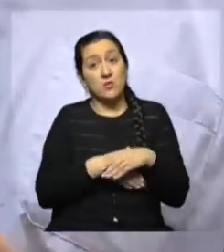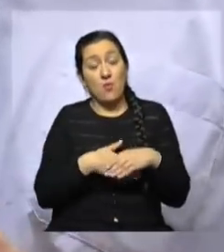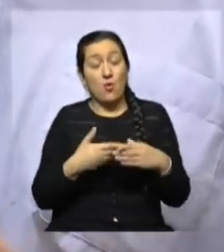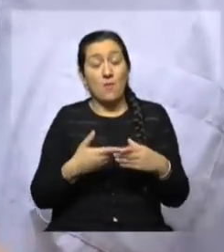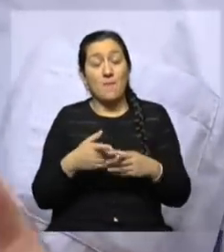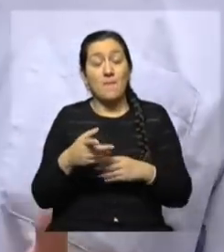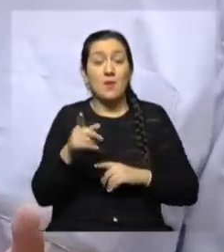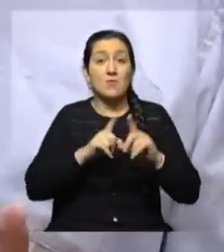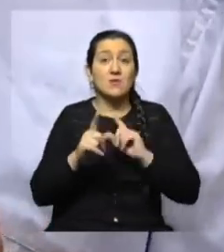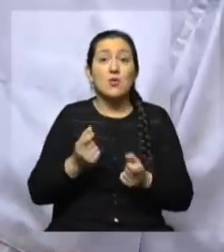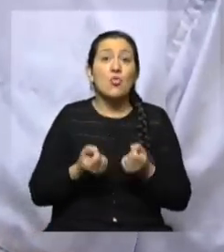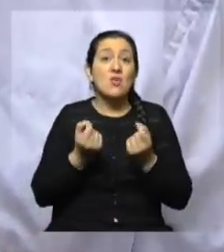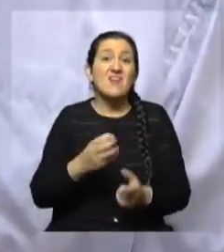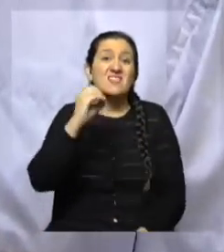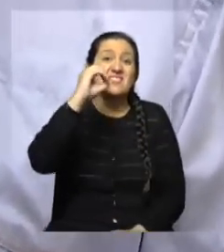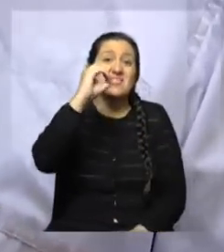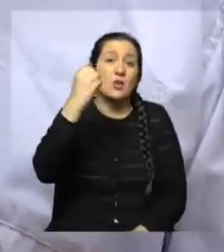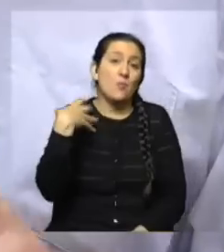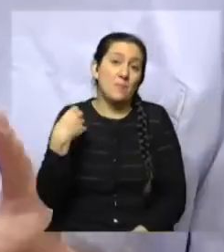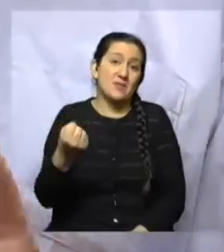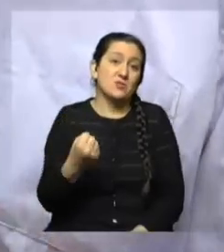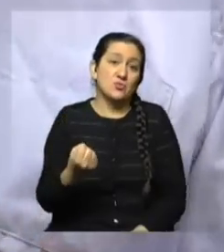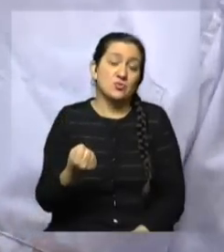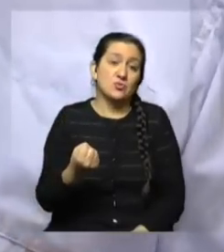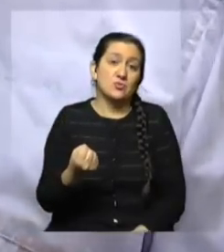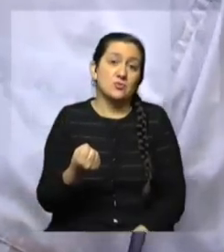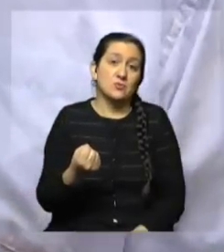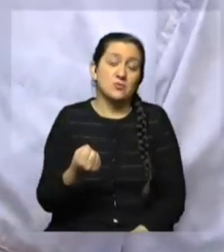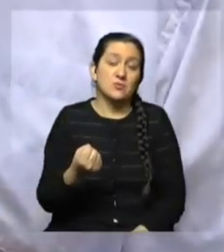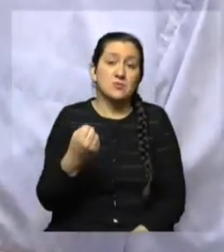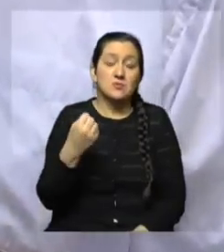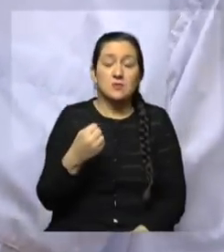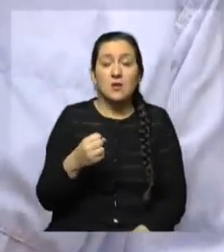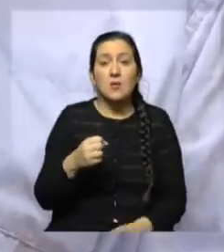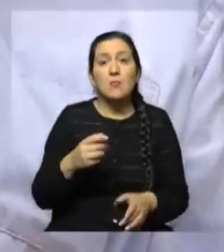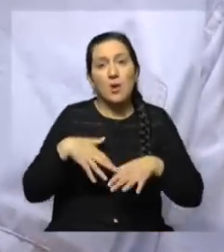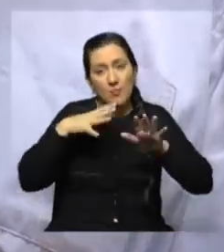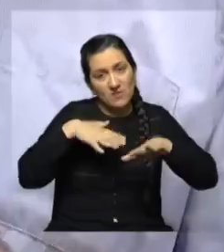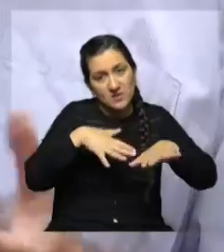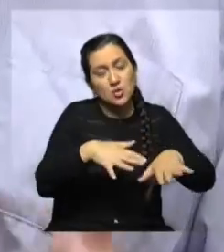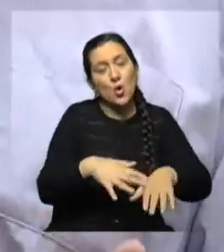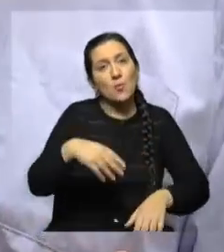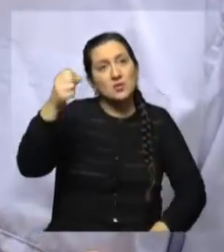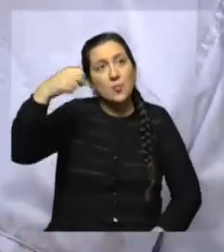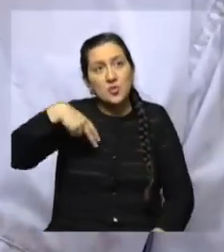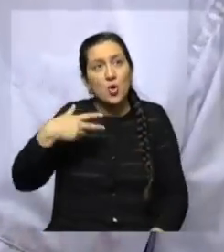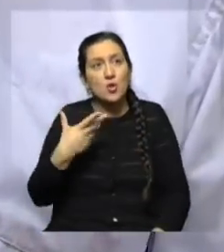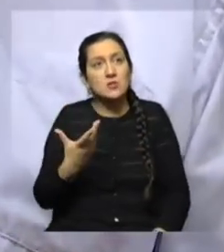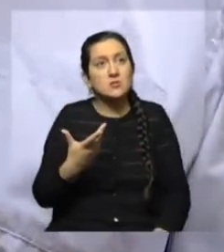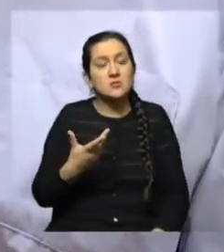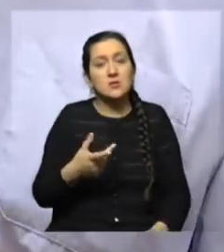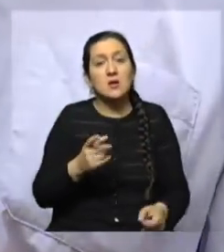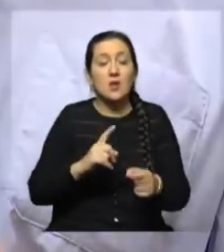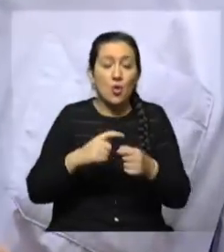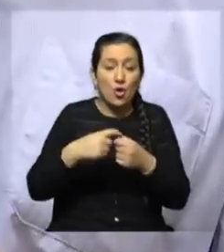nos asignaba cero pesos por la movilización por digamos las posturas institucionales y la movilización de los